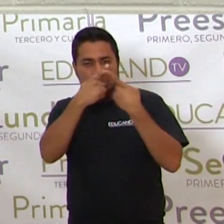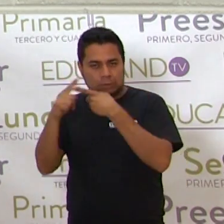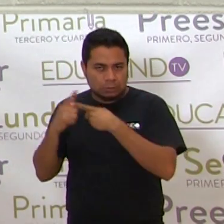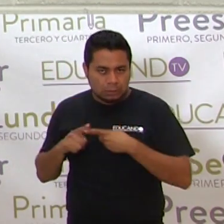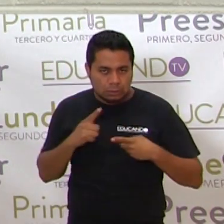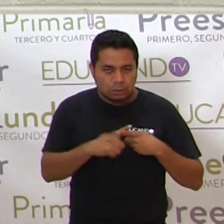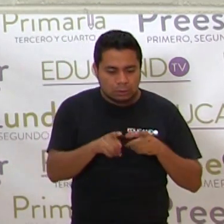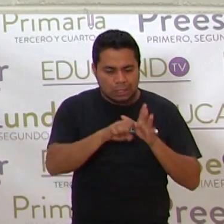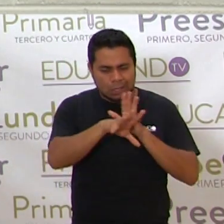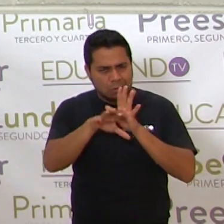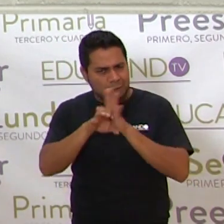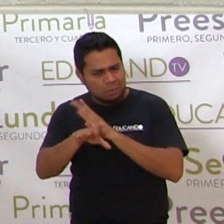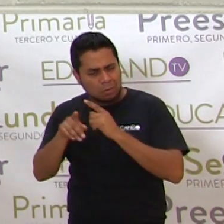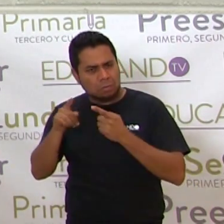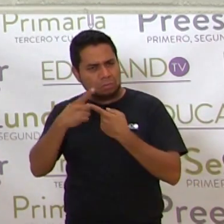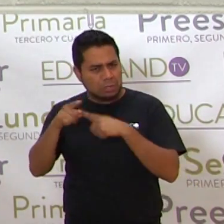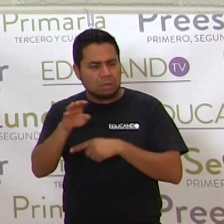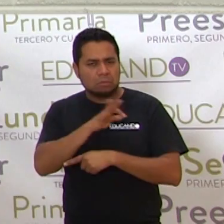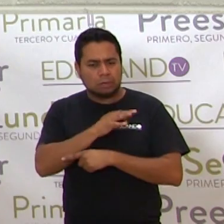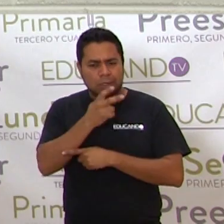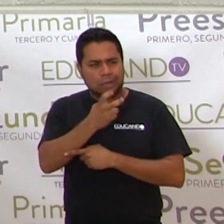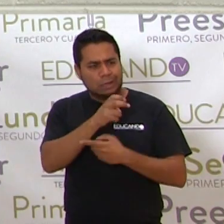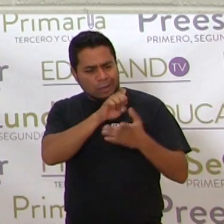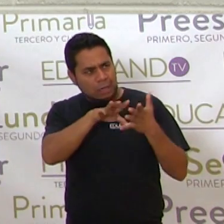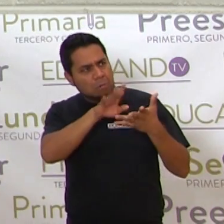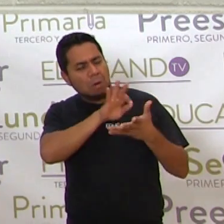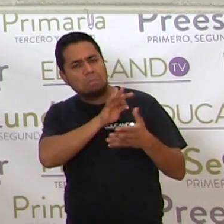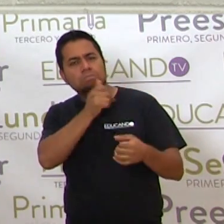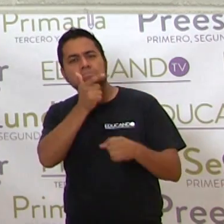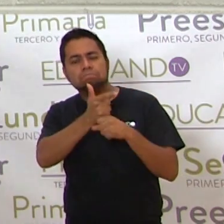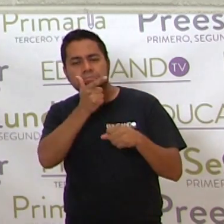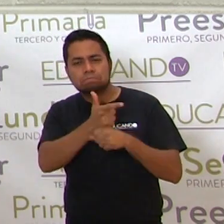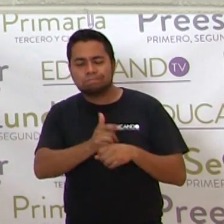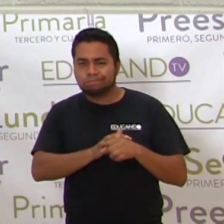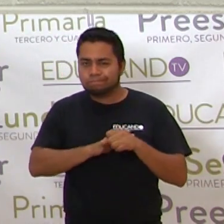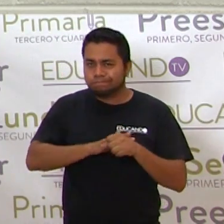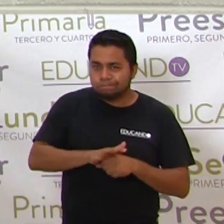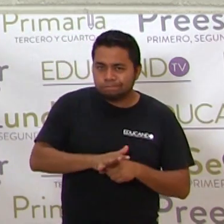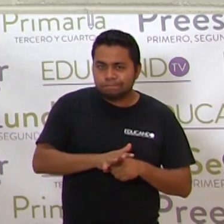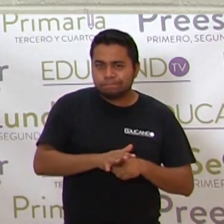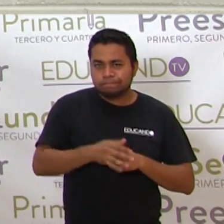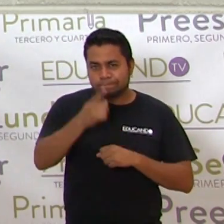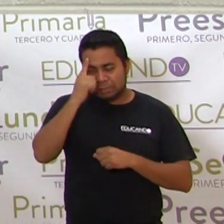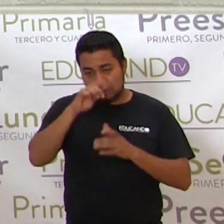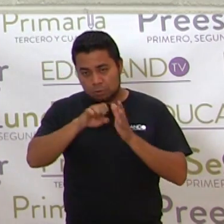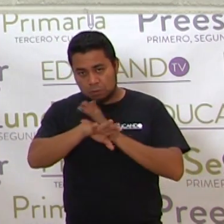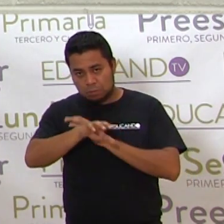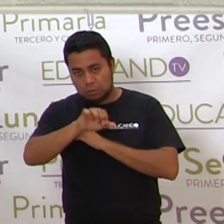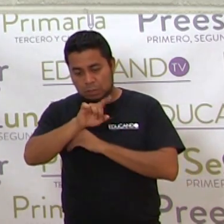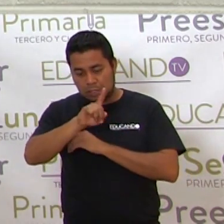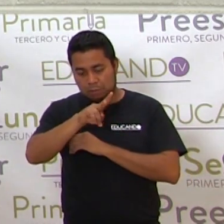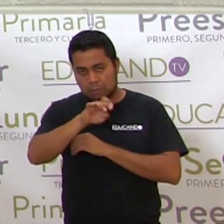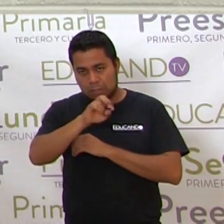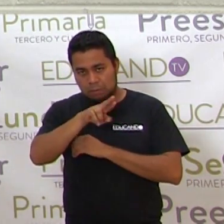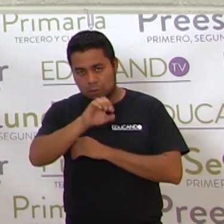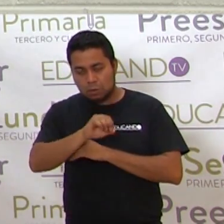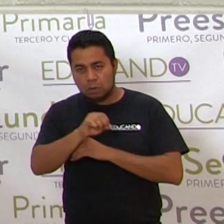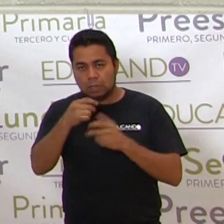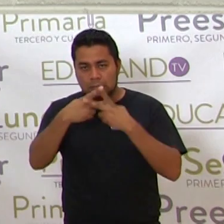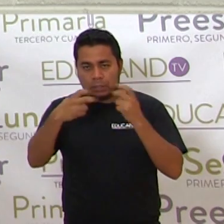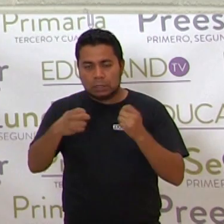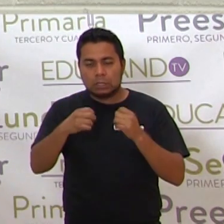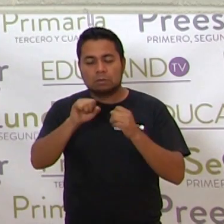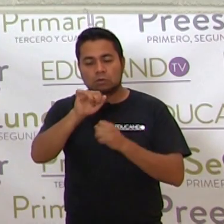diferentes ejemplos. Estos ejemplos te van a poder identificar cada uno en adverbios, adjetivos y sustantivos,